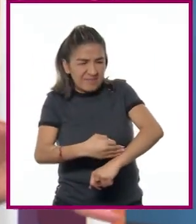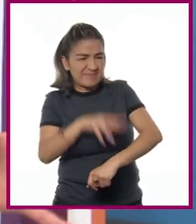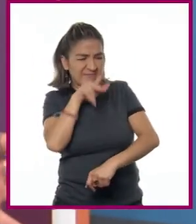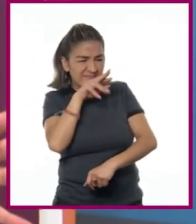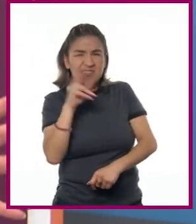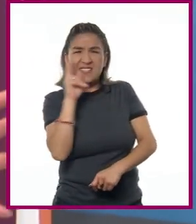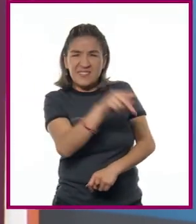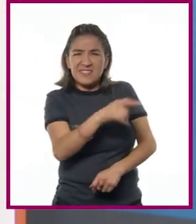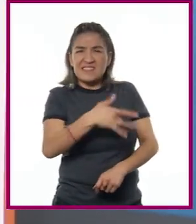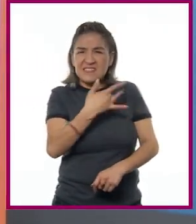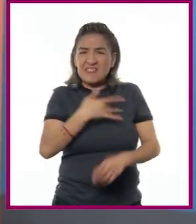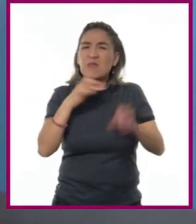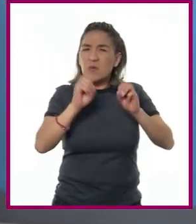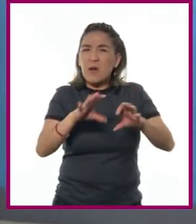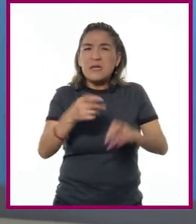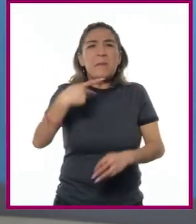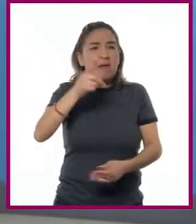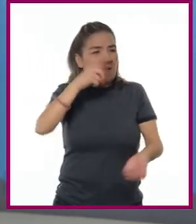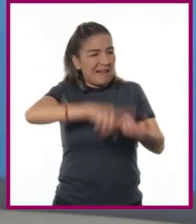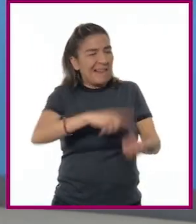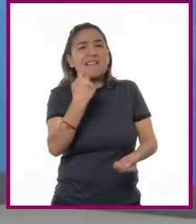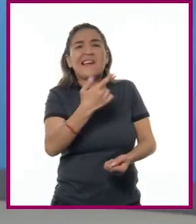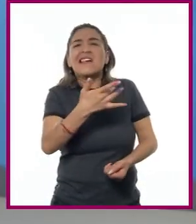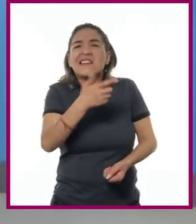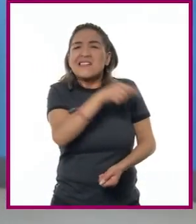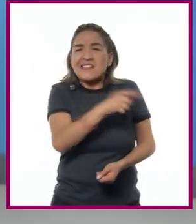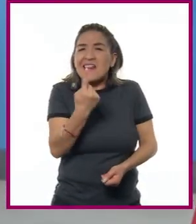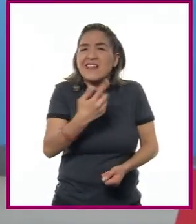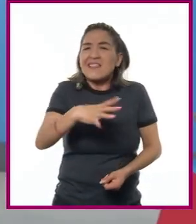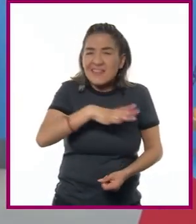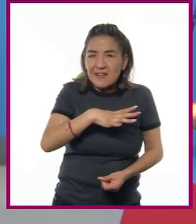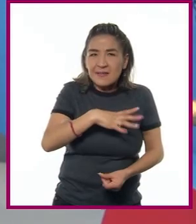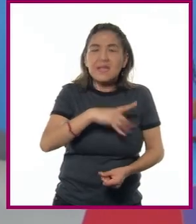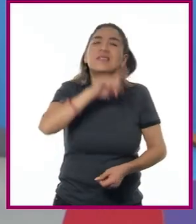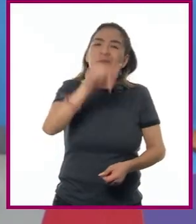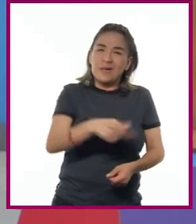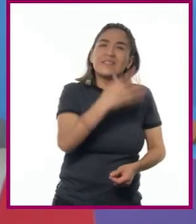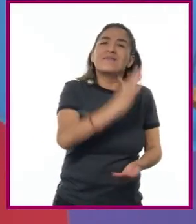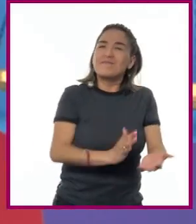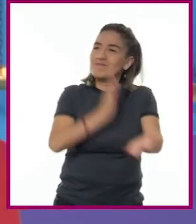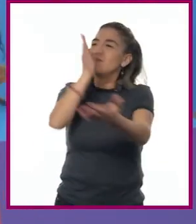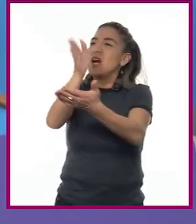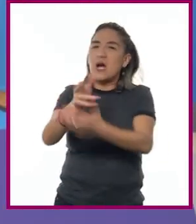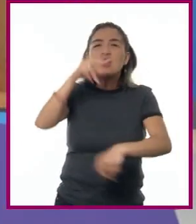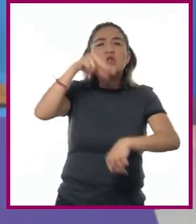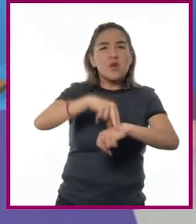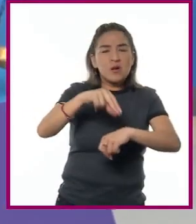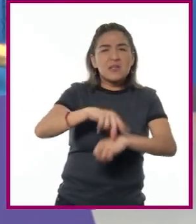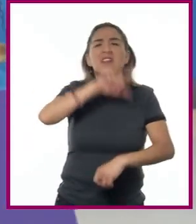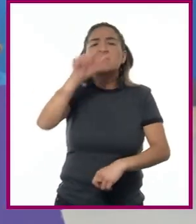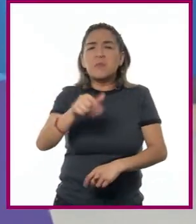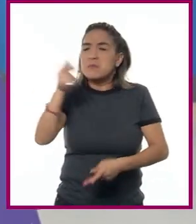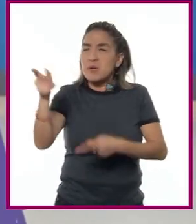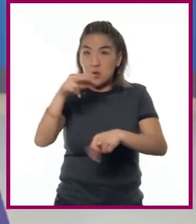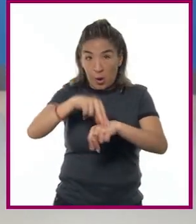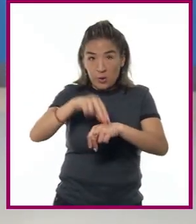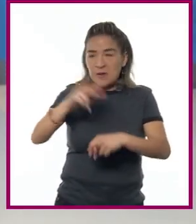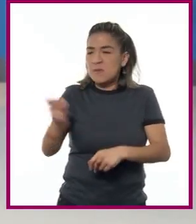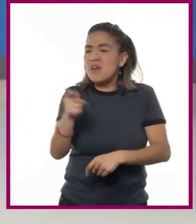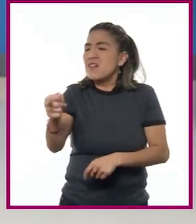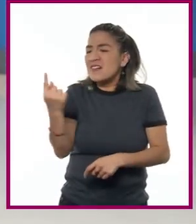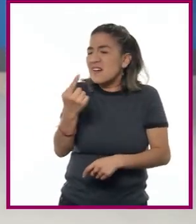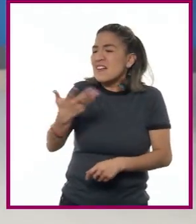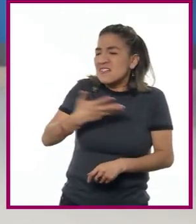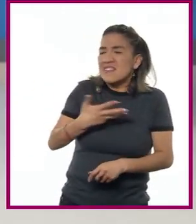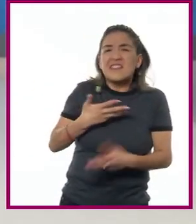no sabe qué tiene. Con mucho esfuerzo lo llevan al médico y este le pregunta qué tiene, pero el paciente